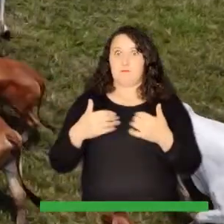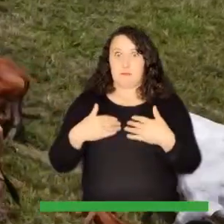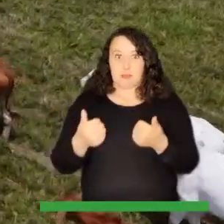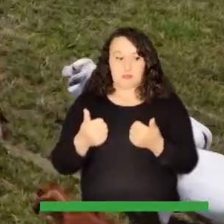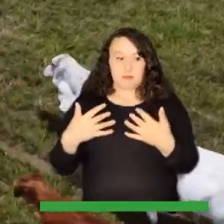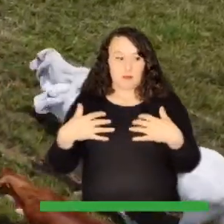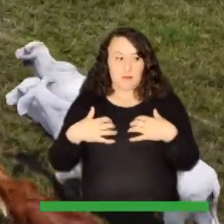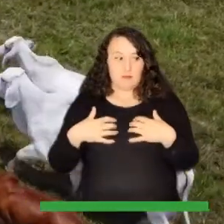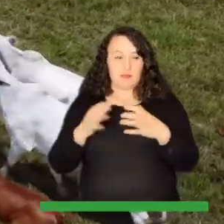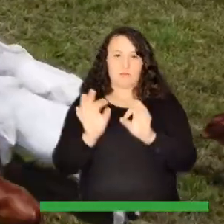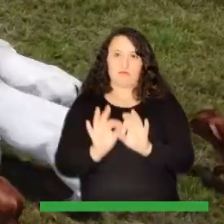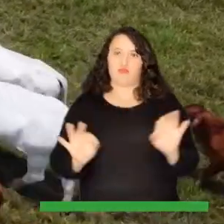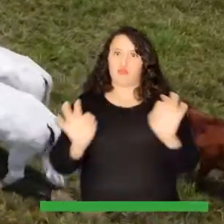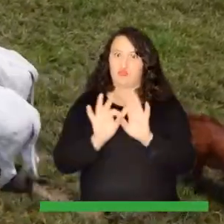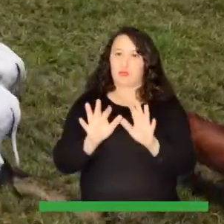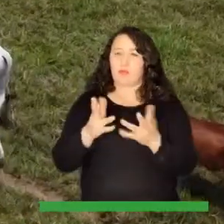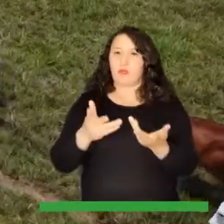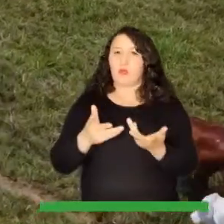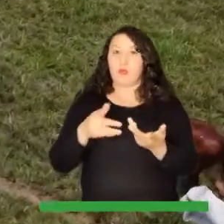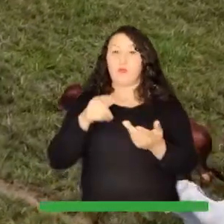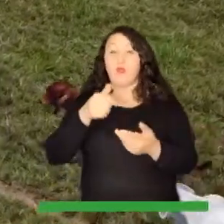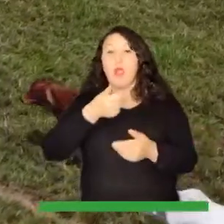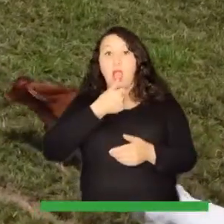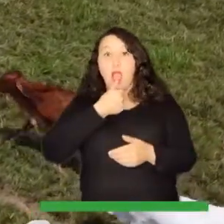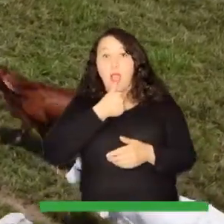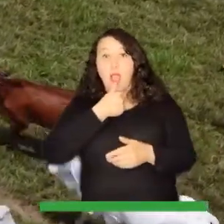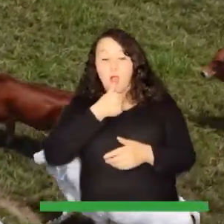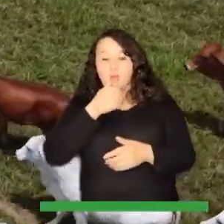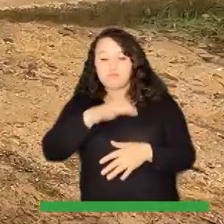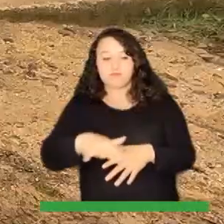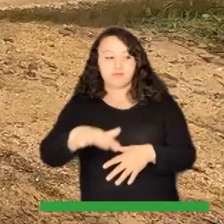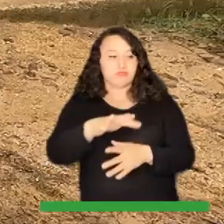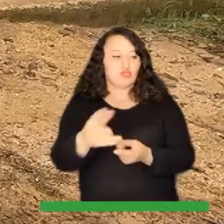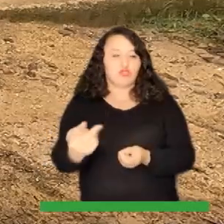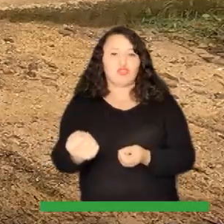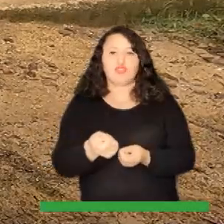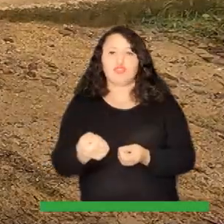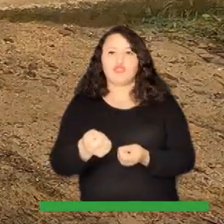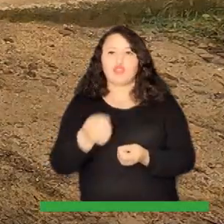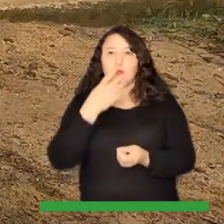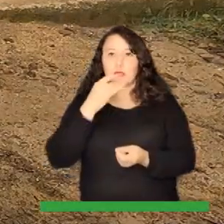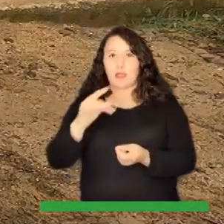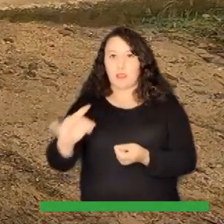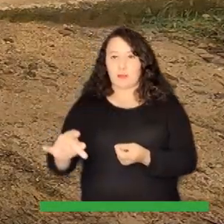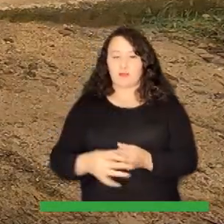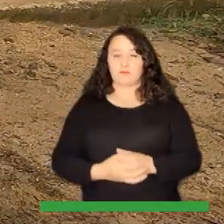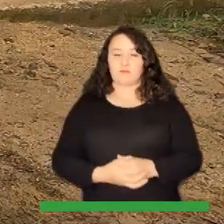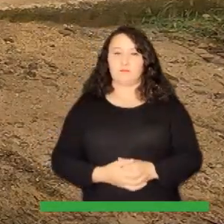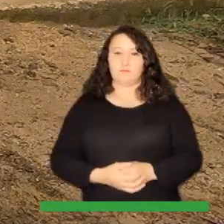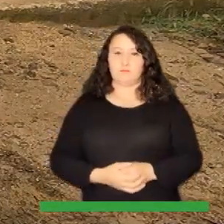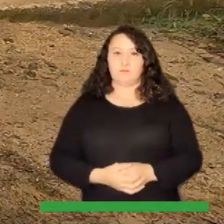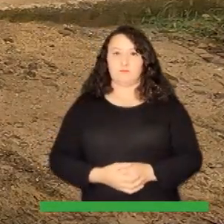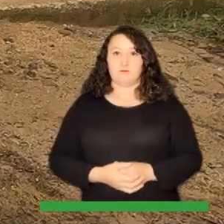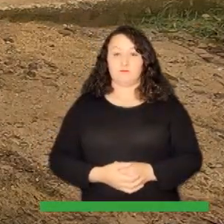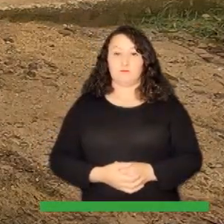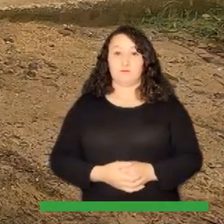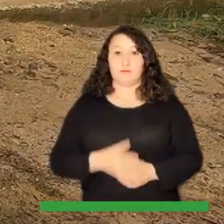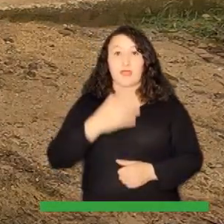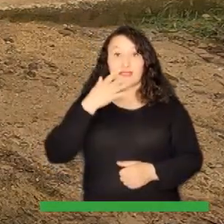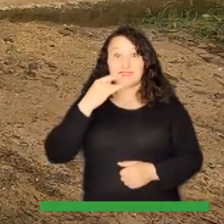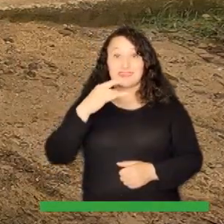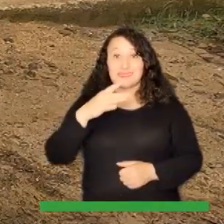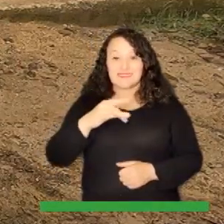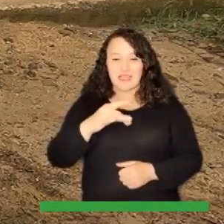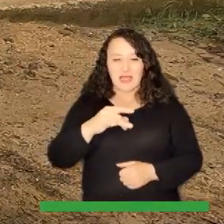animal es muy importante que los saladeros estén cerca de los bebederos. La razón es que el animal... al consumir